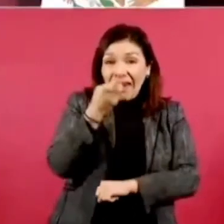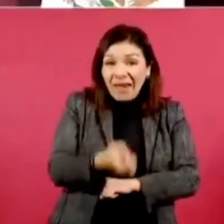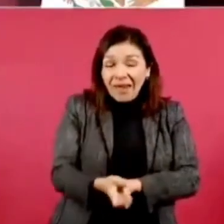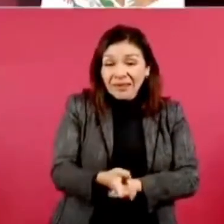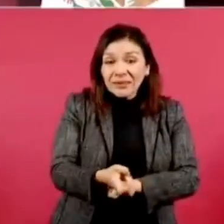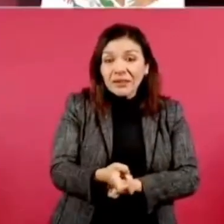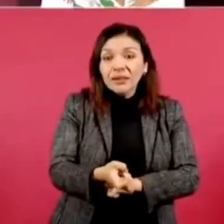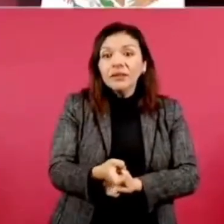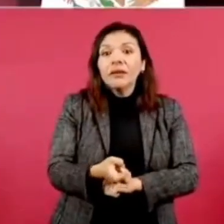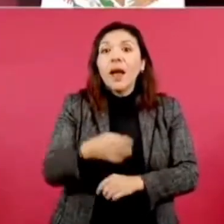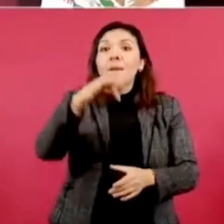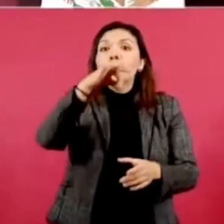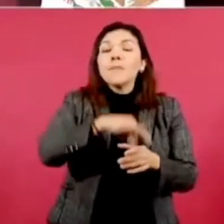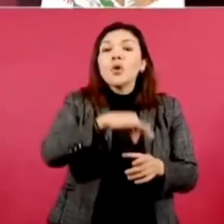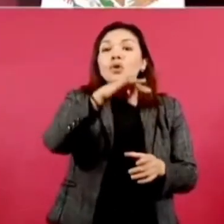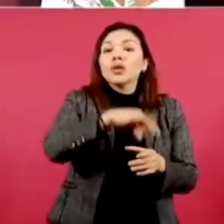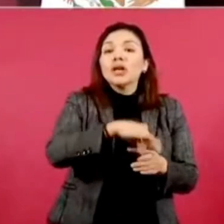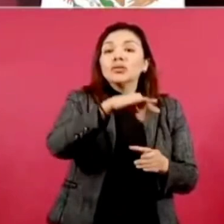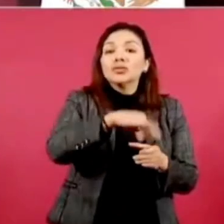hubieron elecciones